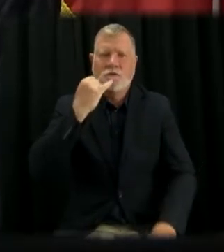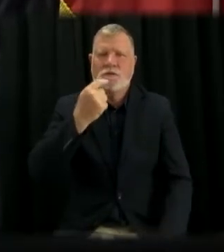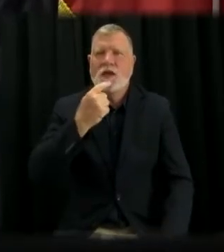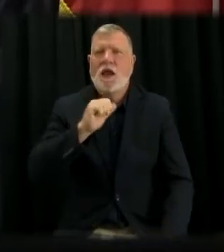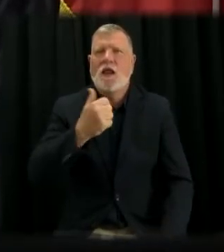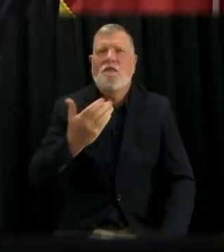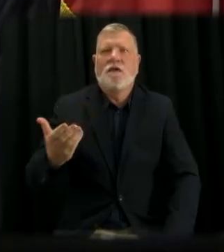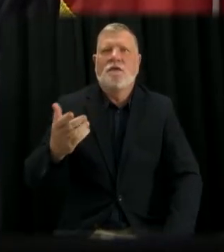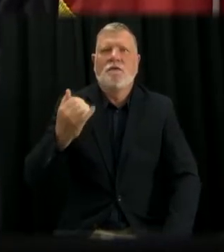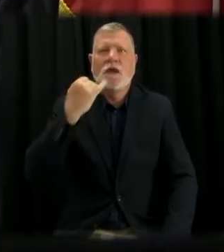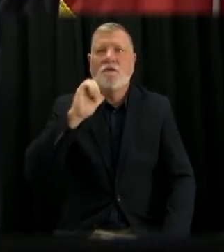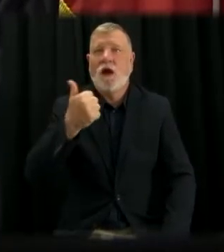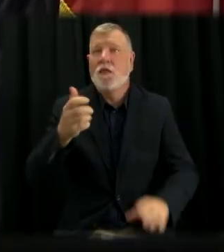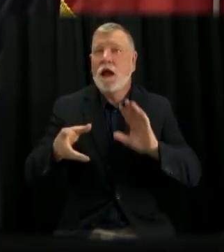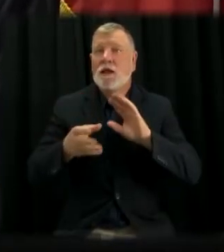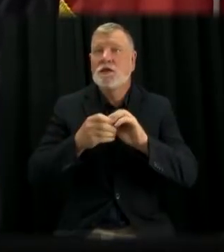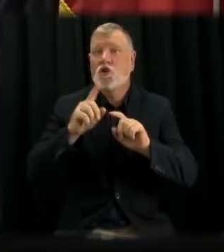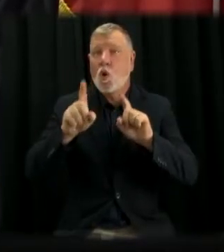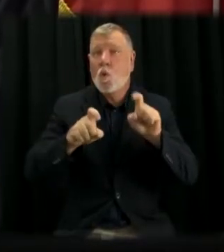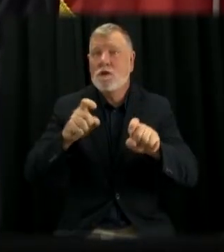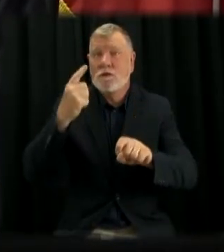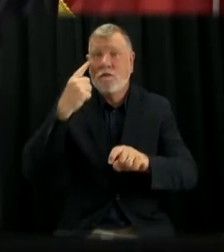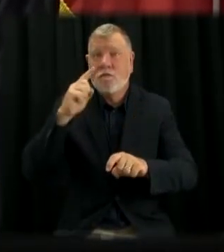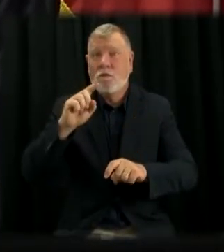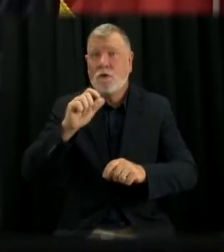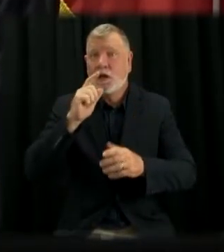Puede ser cualquier cosa. Si alguien tiene alguna pregunta.